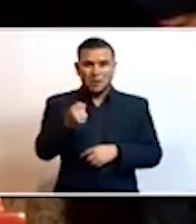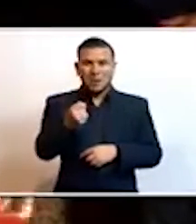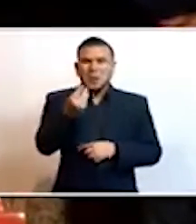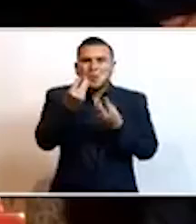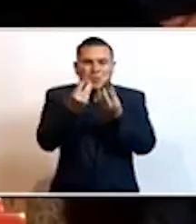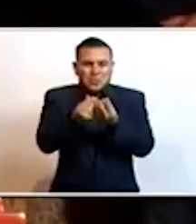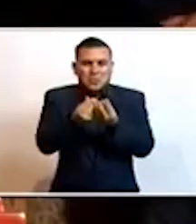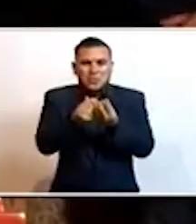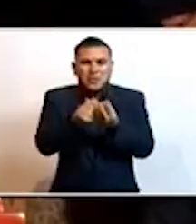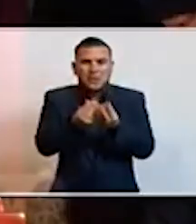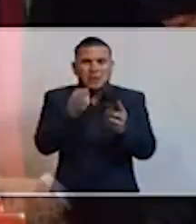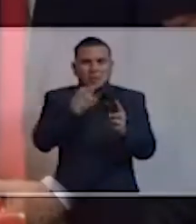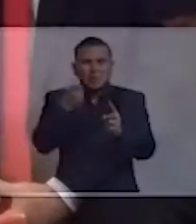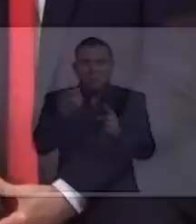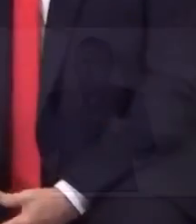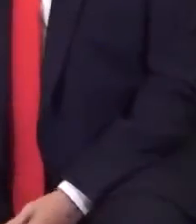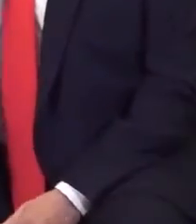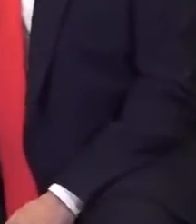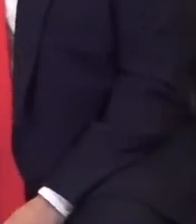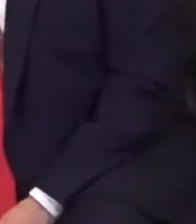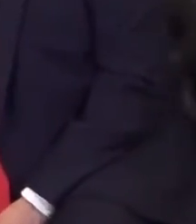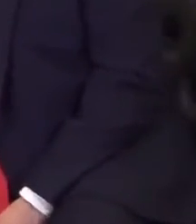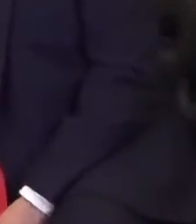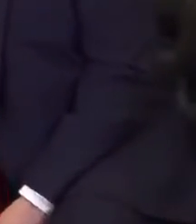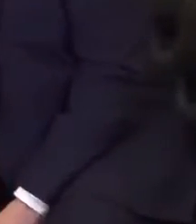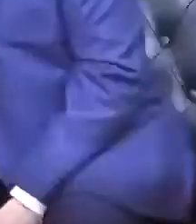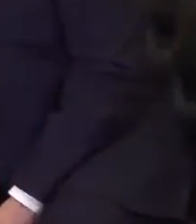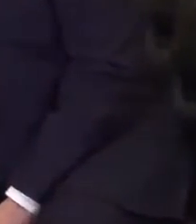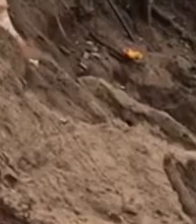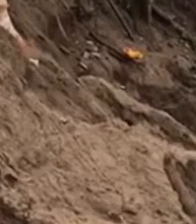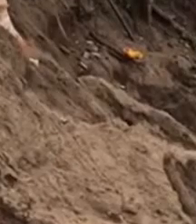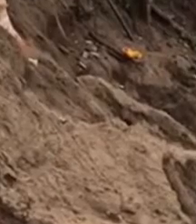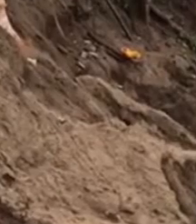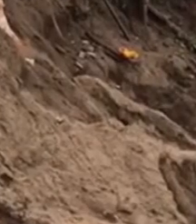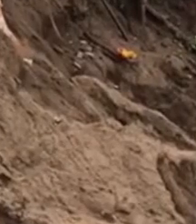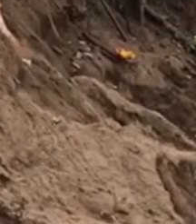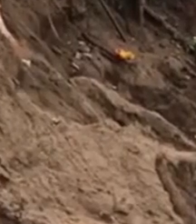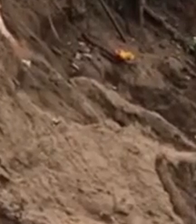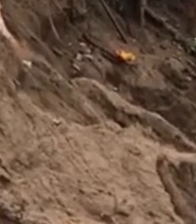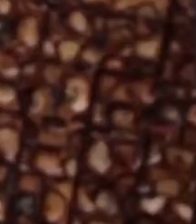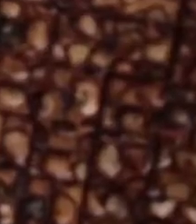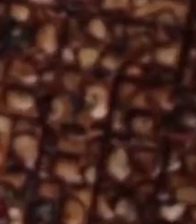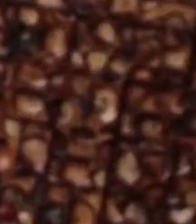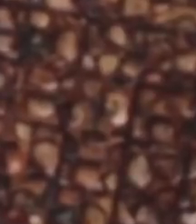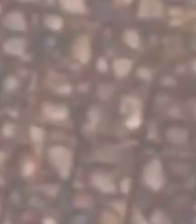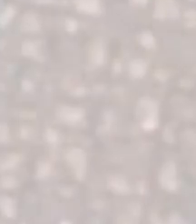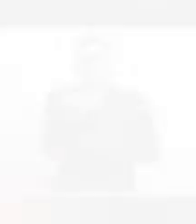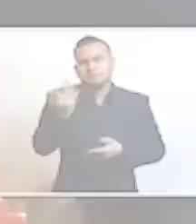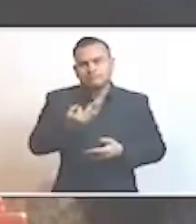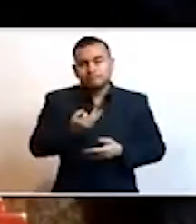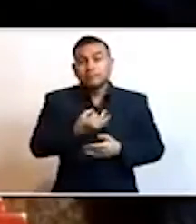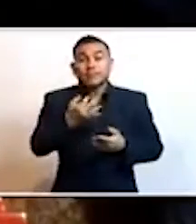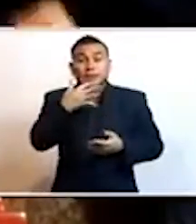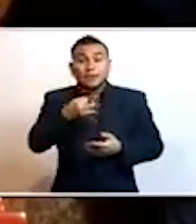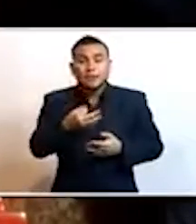de 200 homicidios. Dijo que otras naciones como Estados Unidos y la Unión Europea han ofrecido ayuda para nuestro país. Y